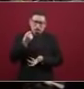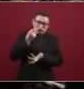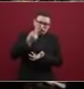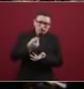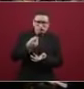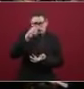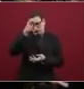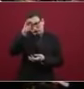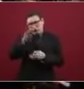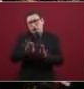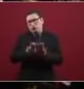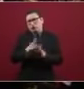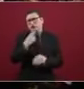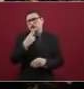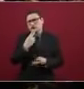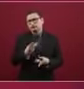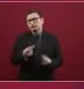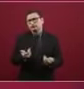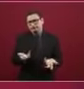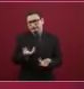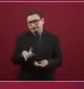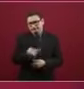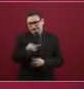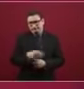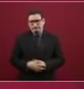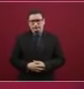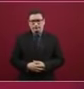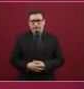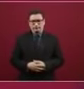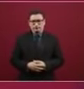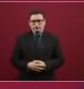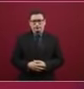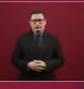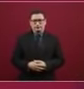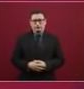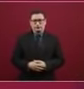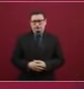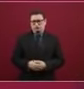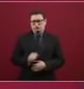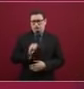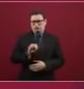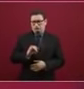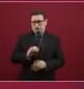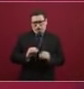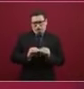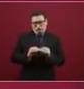Esa sería mi primera pregunta, presidente. Sí, claro, tenemos que